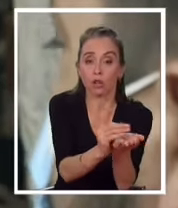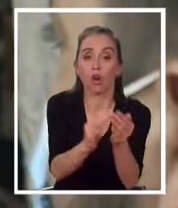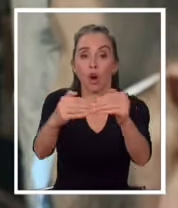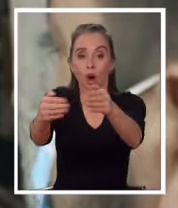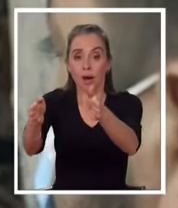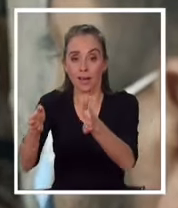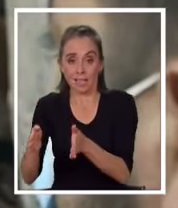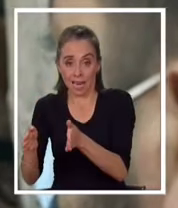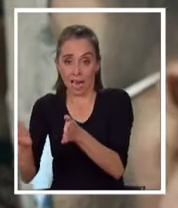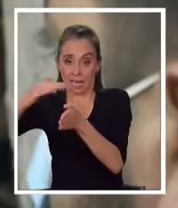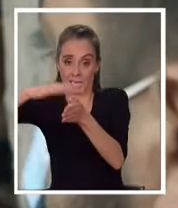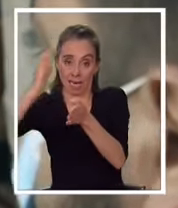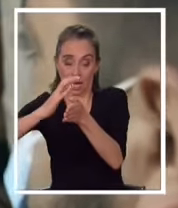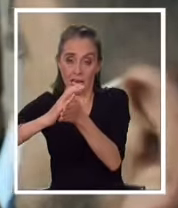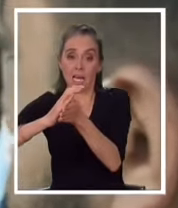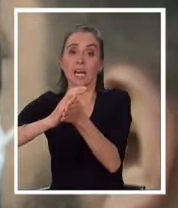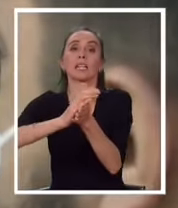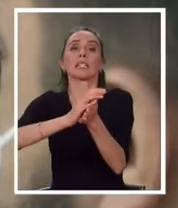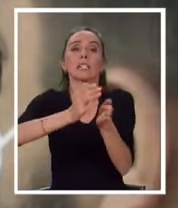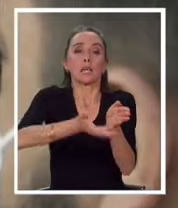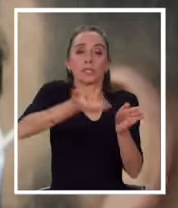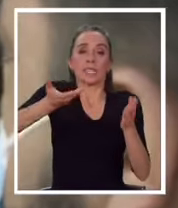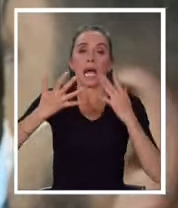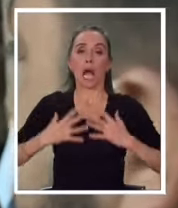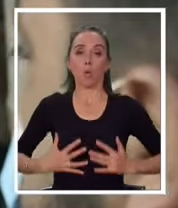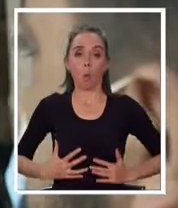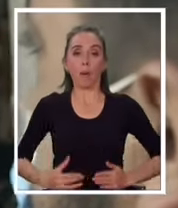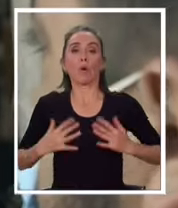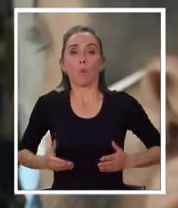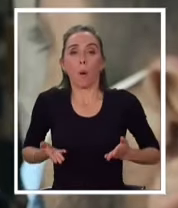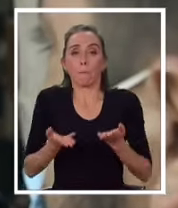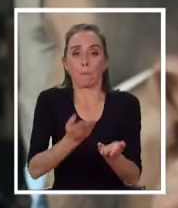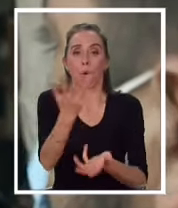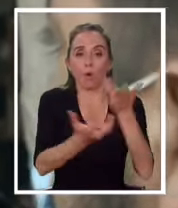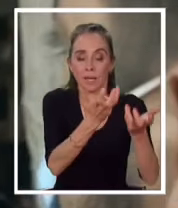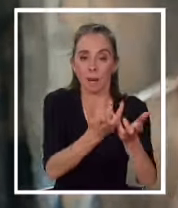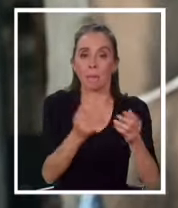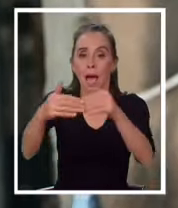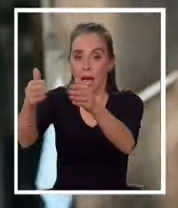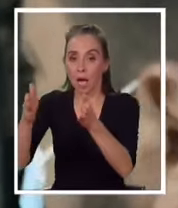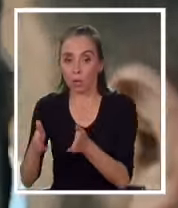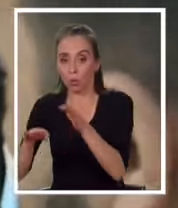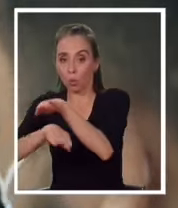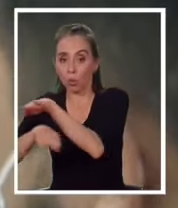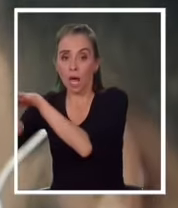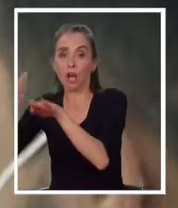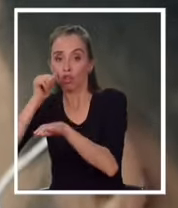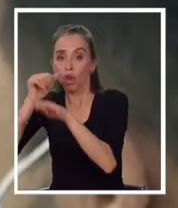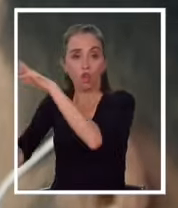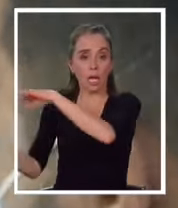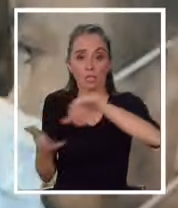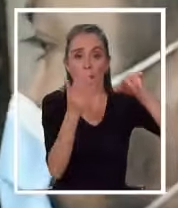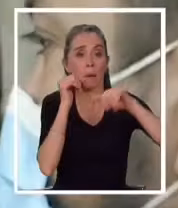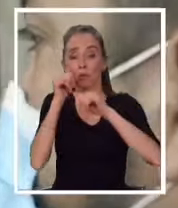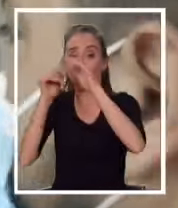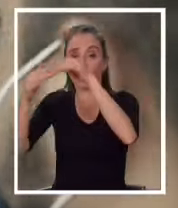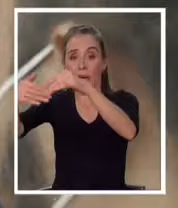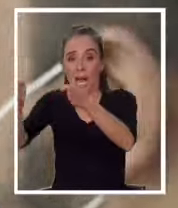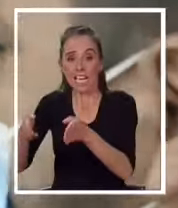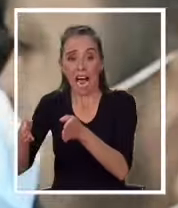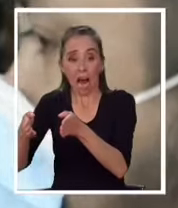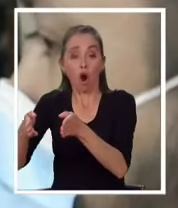lo cual nosotros las rompemos y las dejamos en un container, y ese retiro de urna se hace todos los días. ¿Pero lo sacan todos los días? Todos los días. ¿Registros,